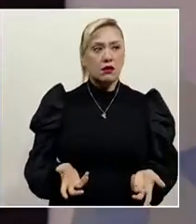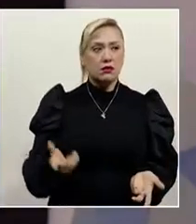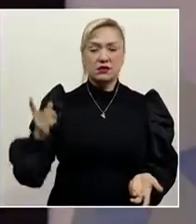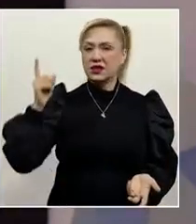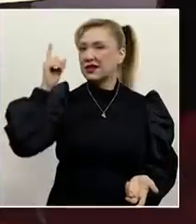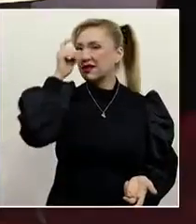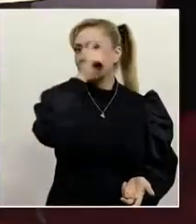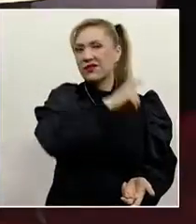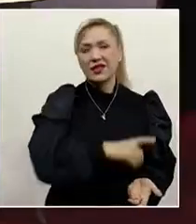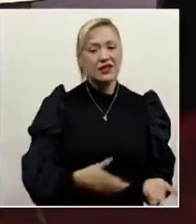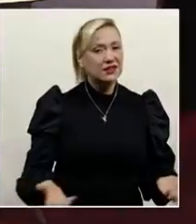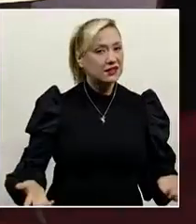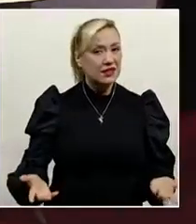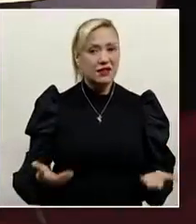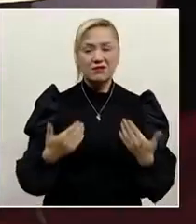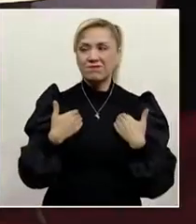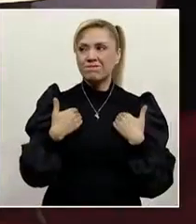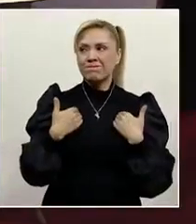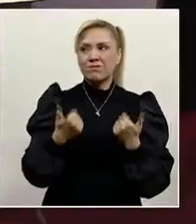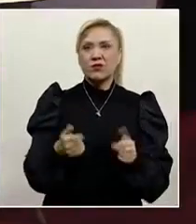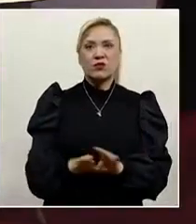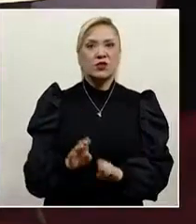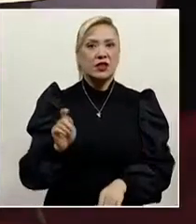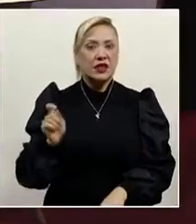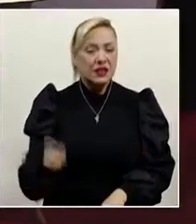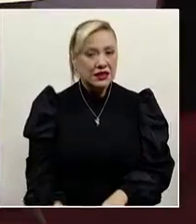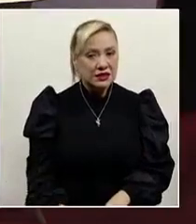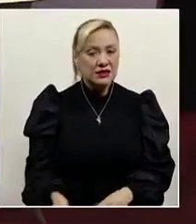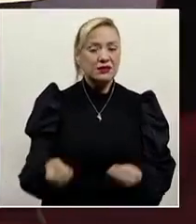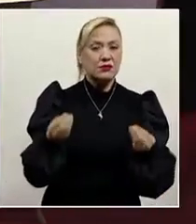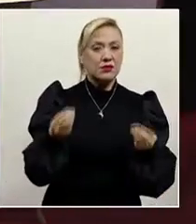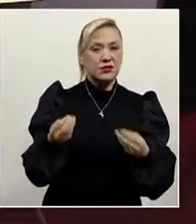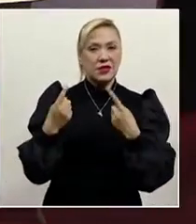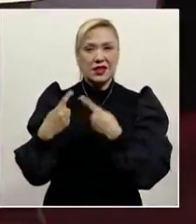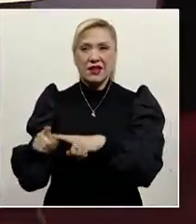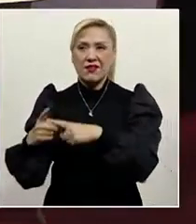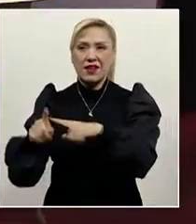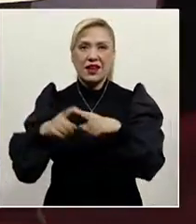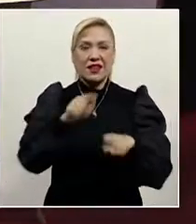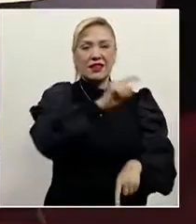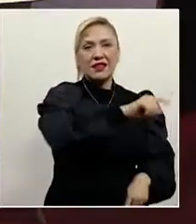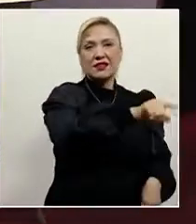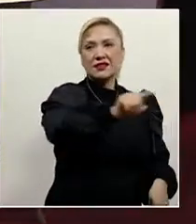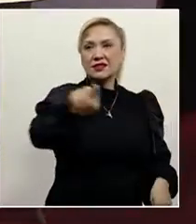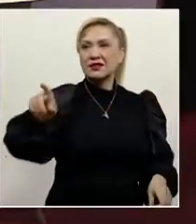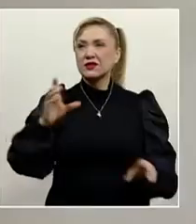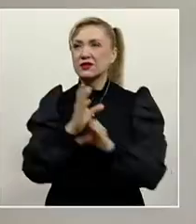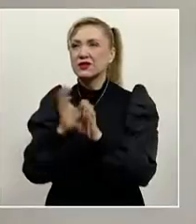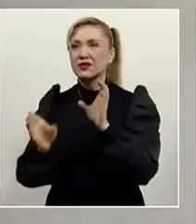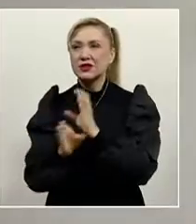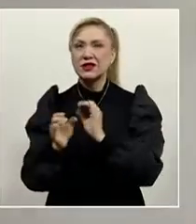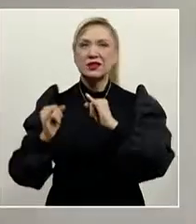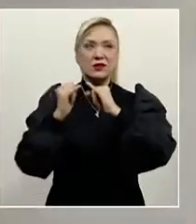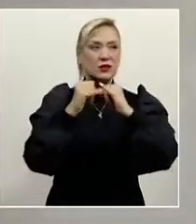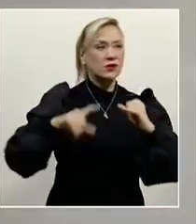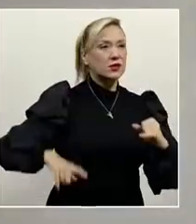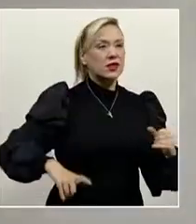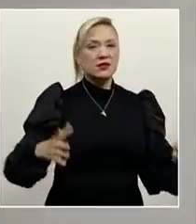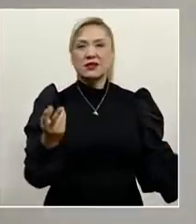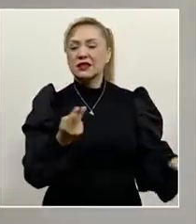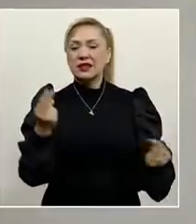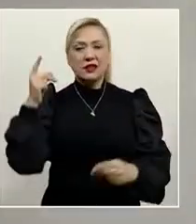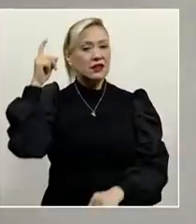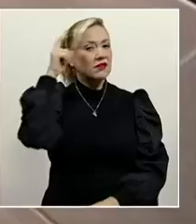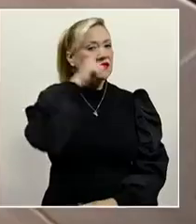difícil de entenderlo entran en juego demasiadas variables Y entonces sí difícil comunicarlo en México